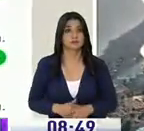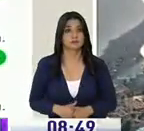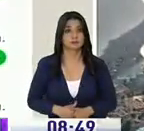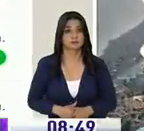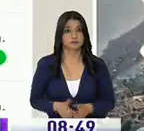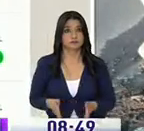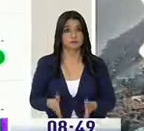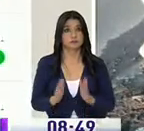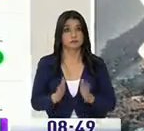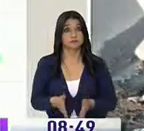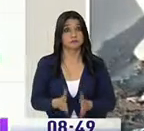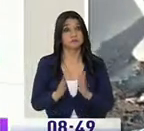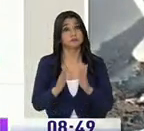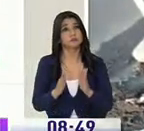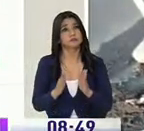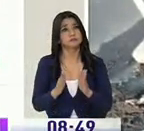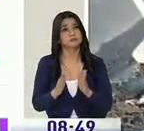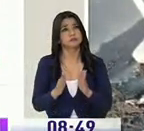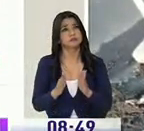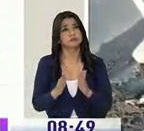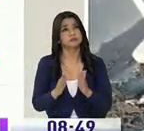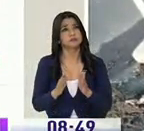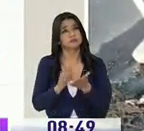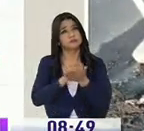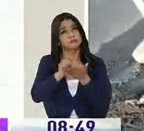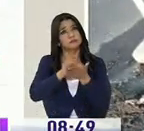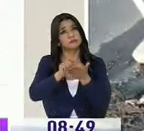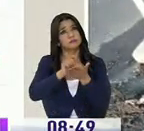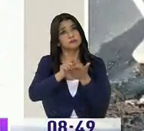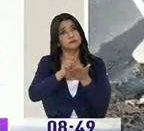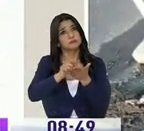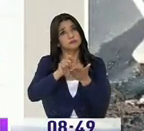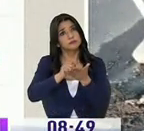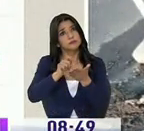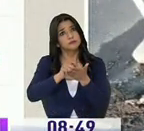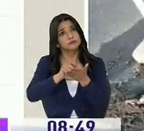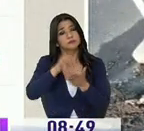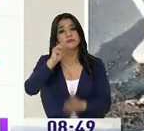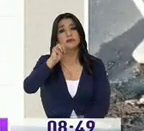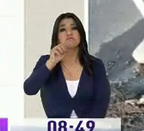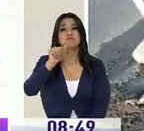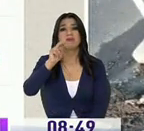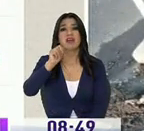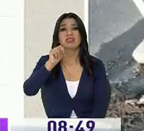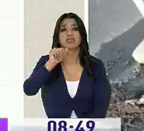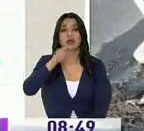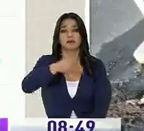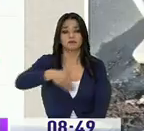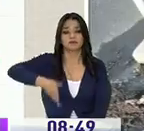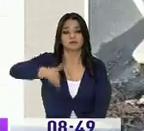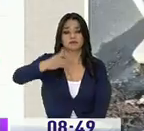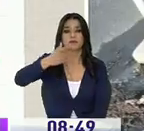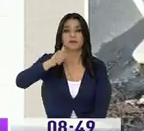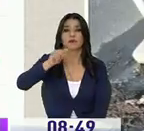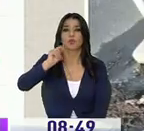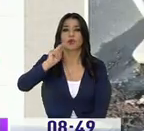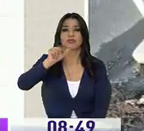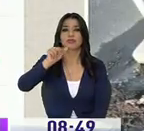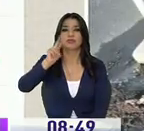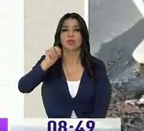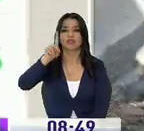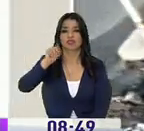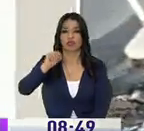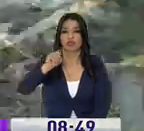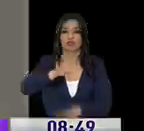Ahí está en la calle, esto es, anótese por favor. La calle se llama Maná y Guanando, sector de Santa